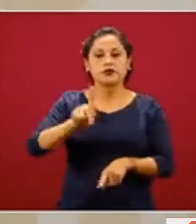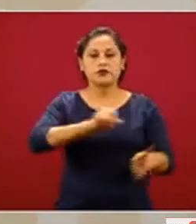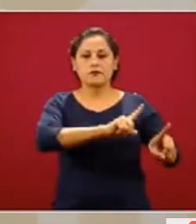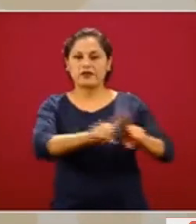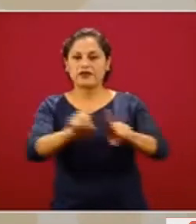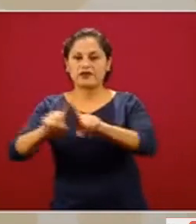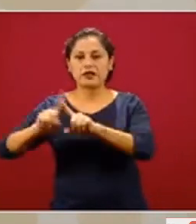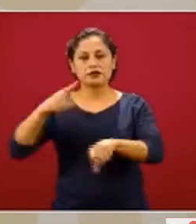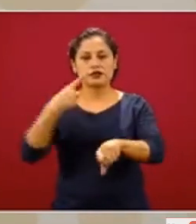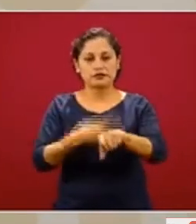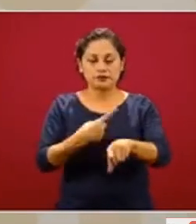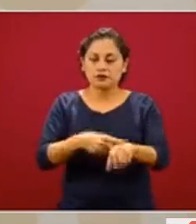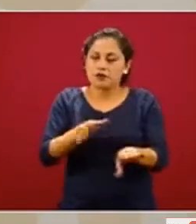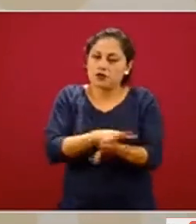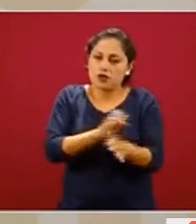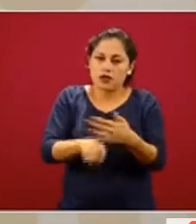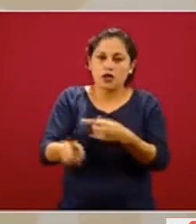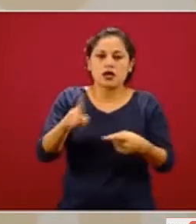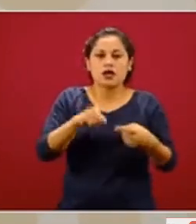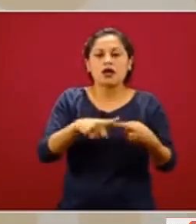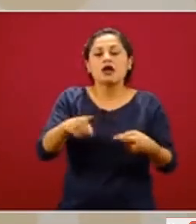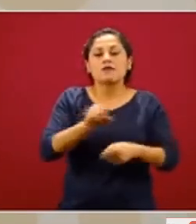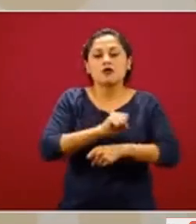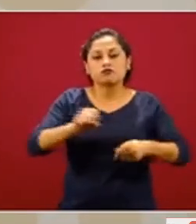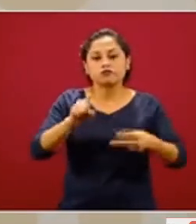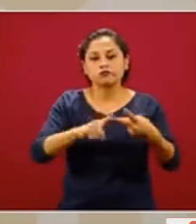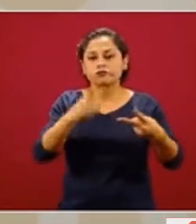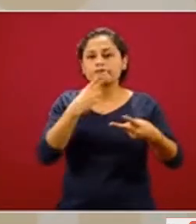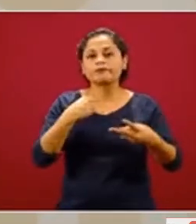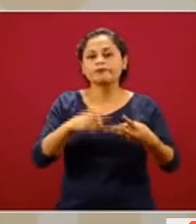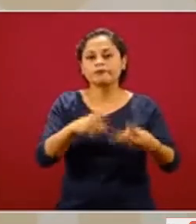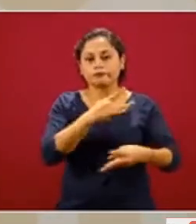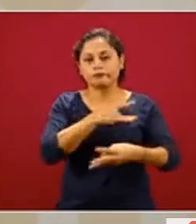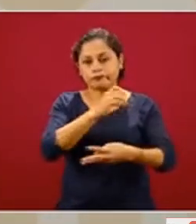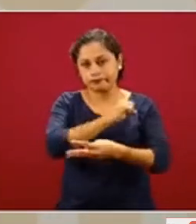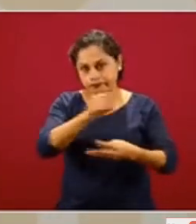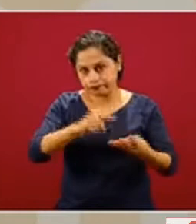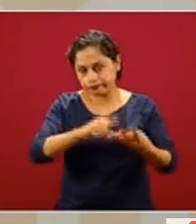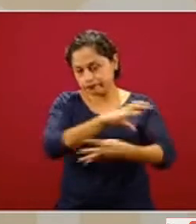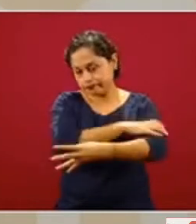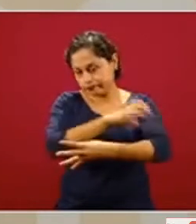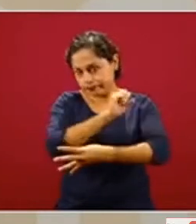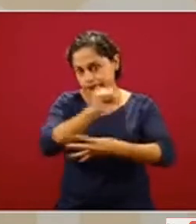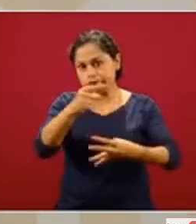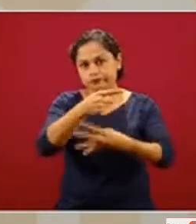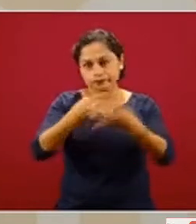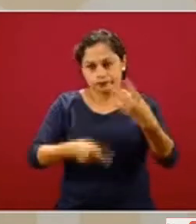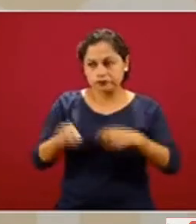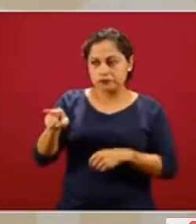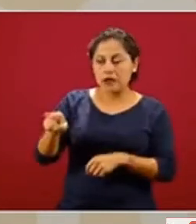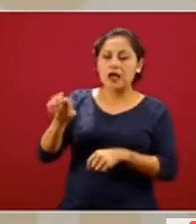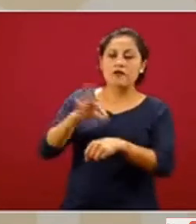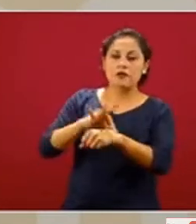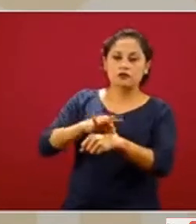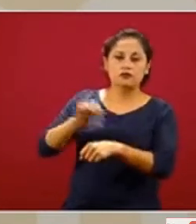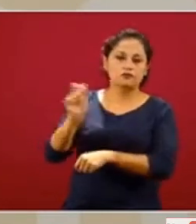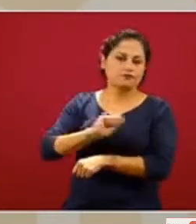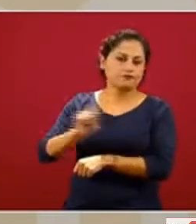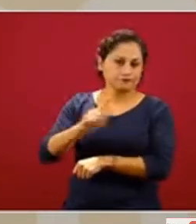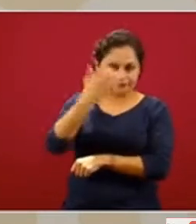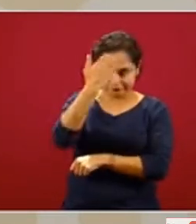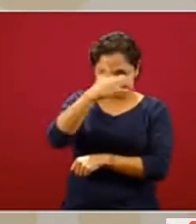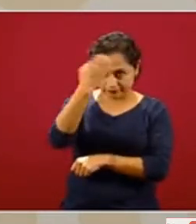crónicas, obesidad, diabetes, hipertensión, de las cuales el doctor Ruy López Ridaura es un experto y también vendrá en otro momento a hablar de